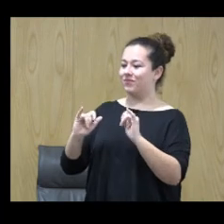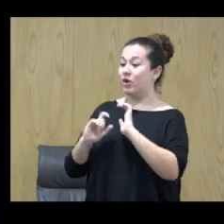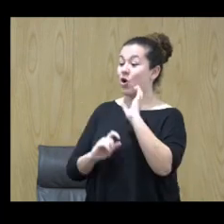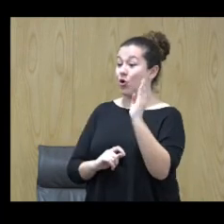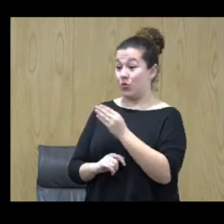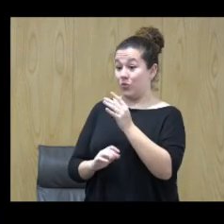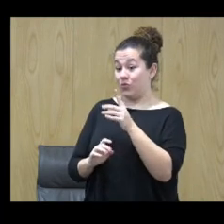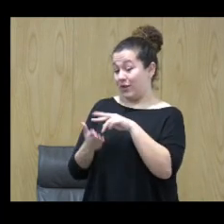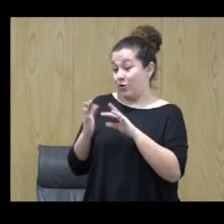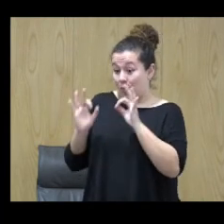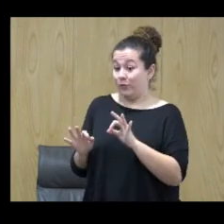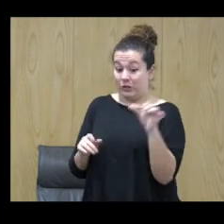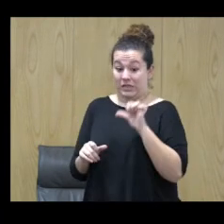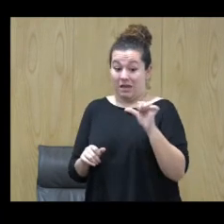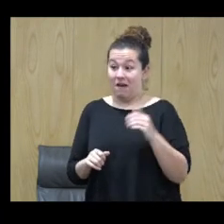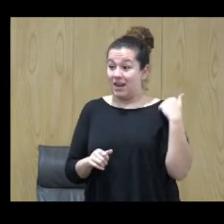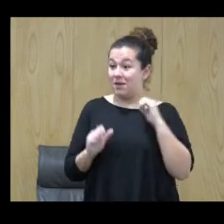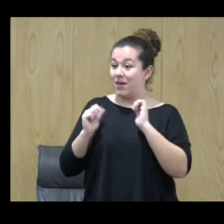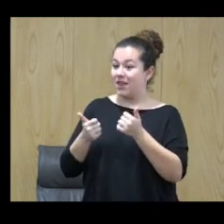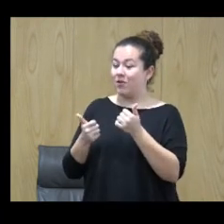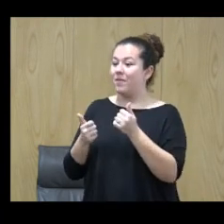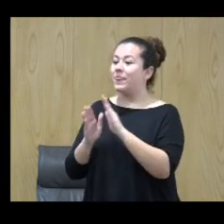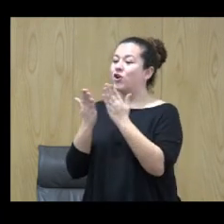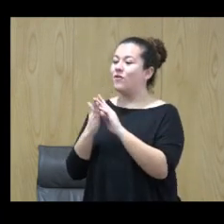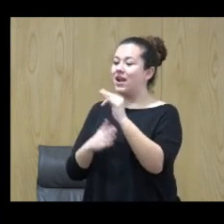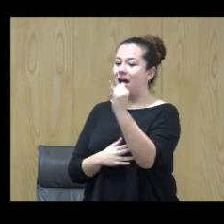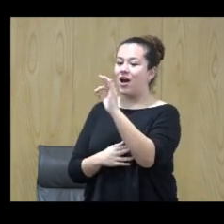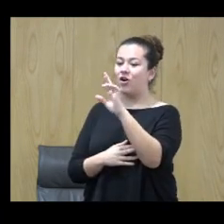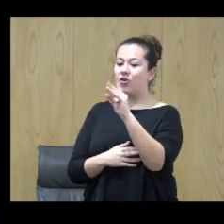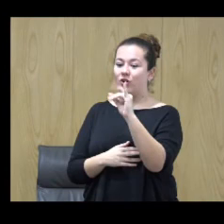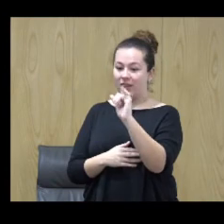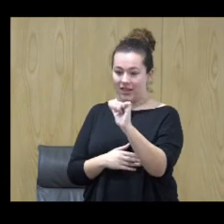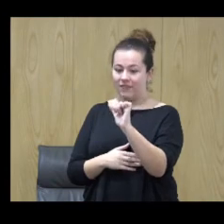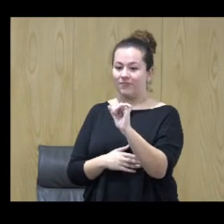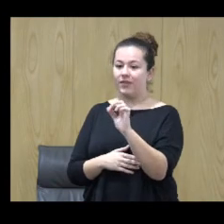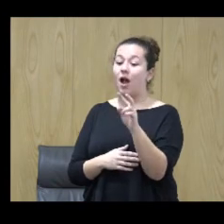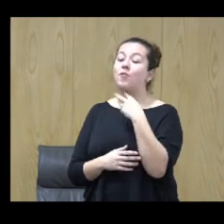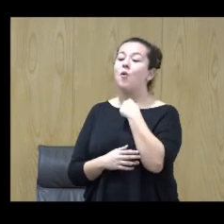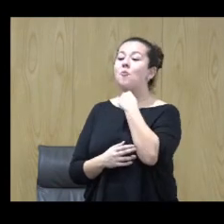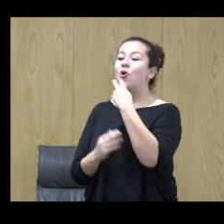hemos empezado con la novela de Jordi Sierra y Fabra, de las voces del futuro,